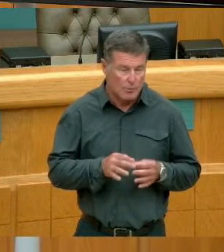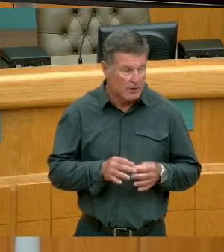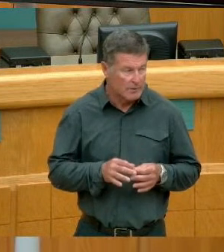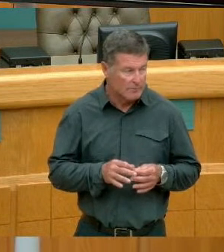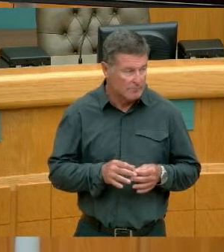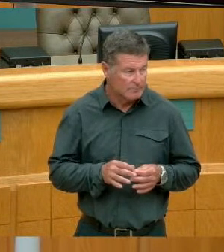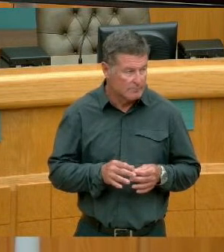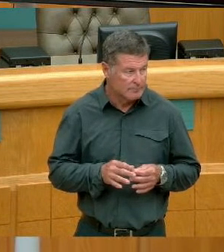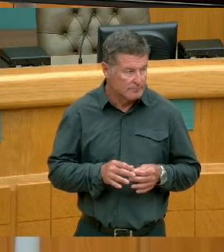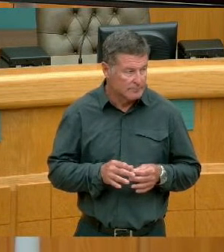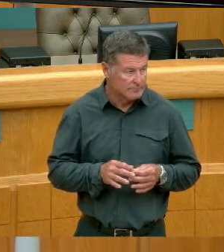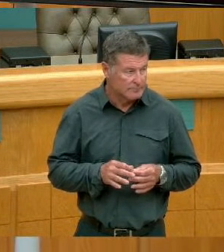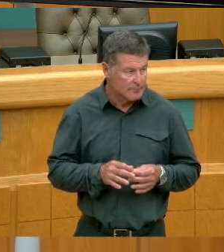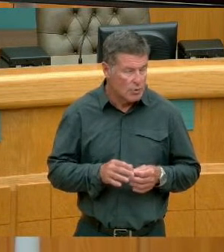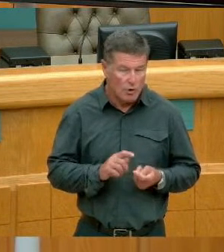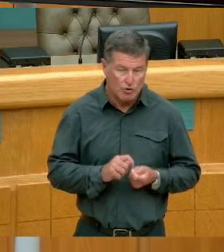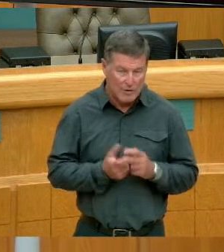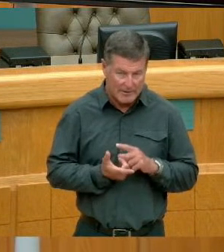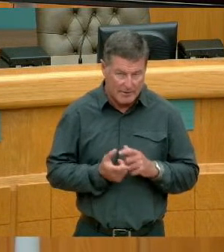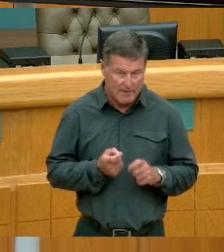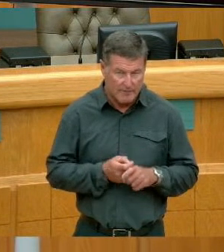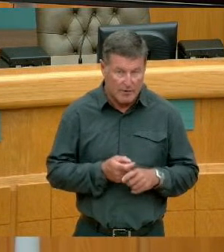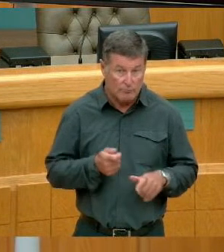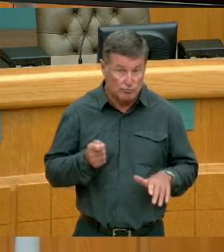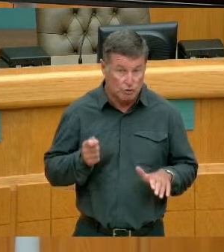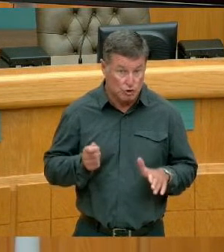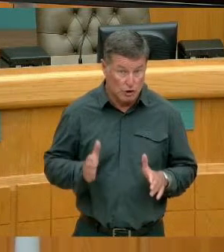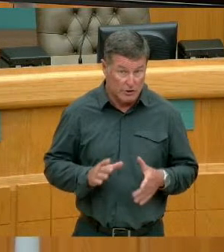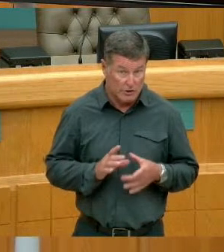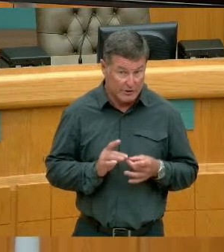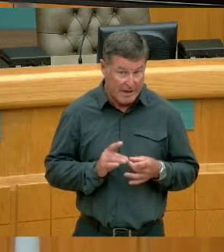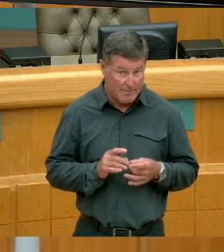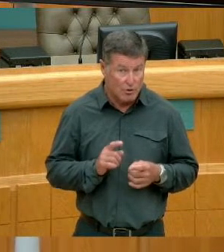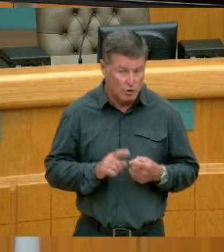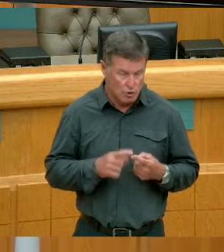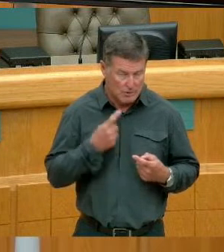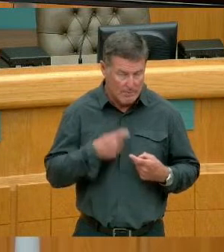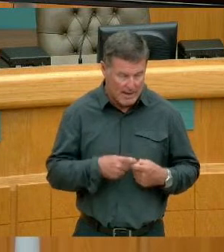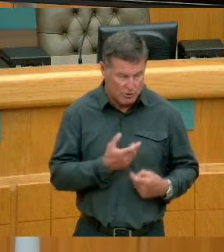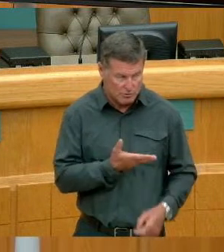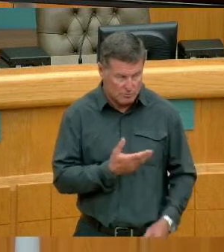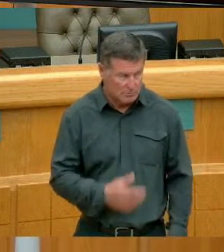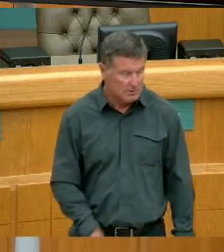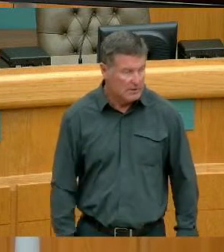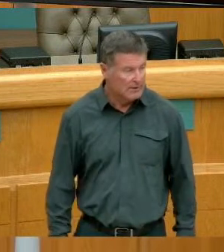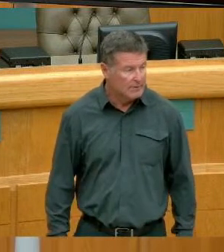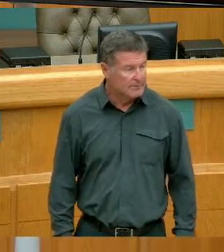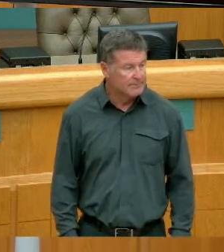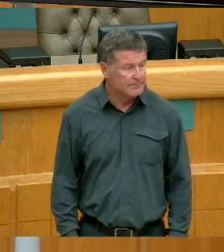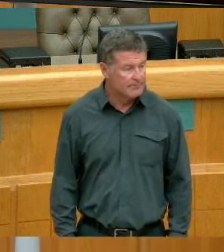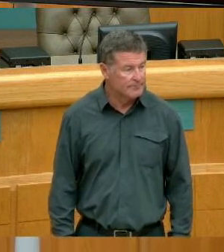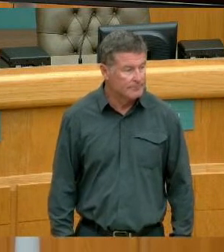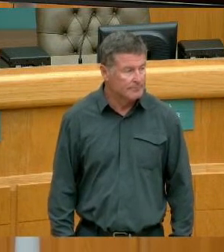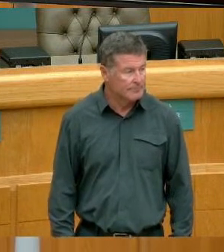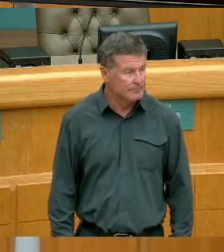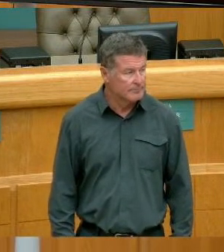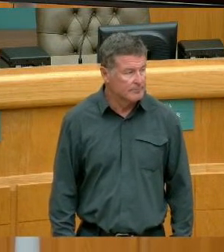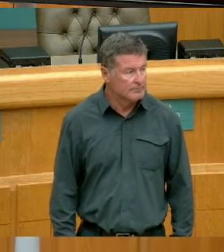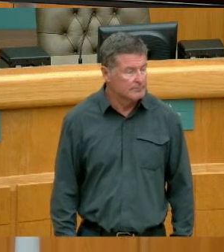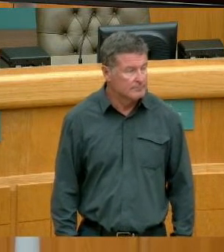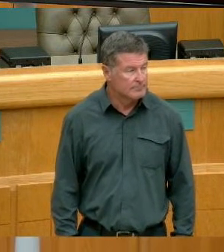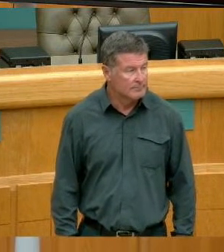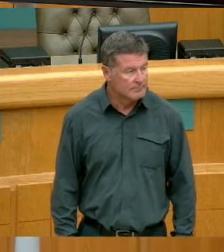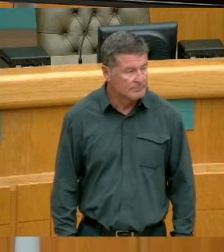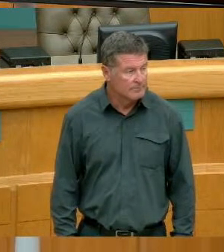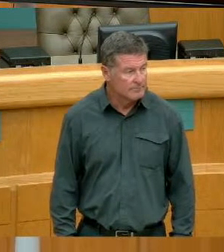hospitalizaciones. La orden va a incluir a todos los comercios y lugares públicos. Esa orden va a estar disponible al público para ver los detalles. Le recuerdo